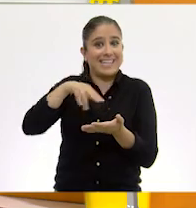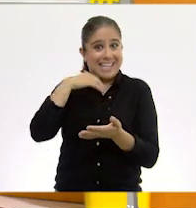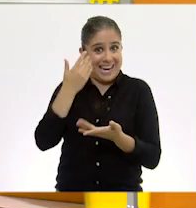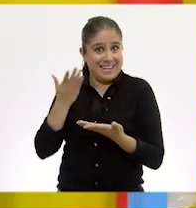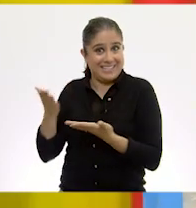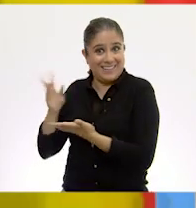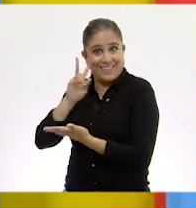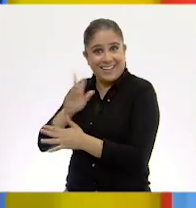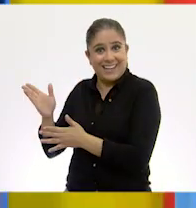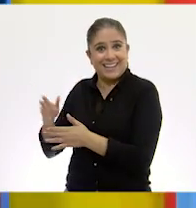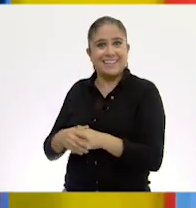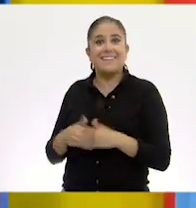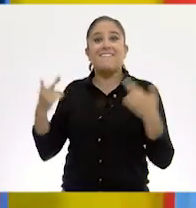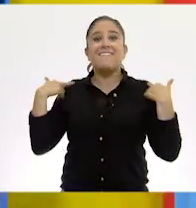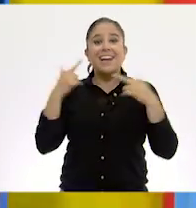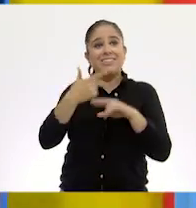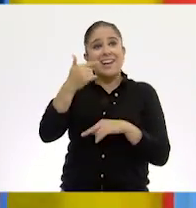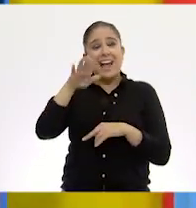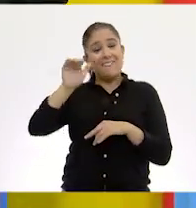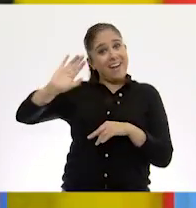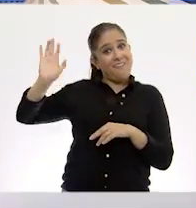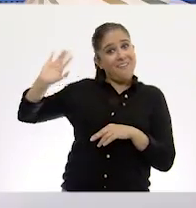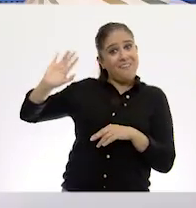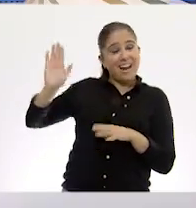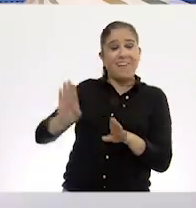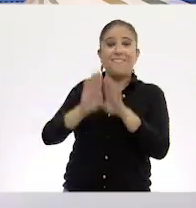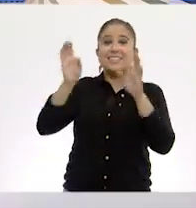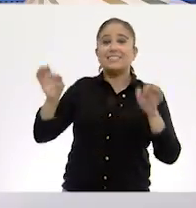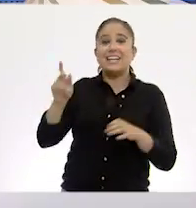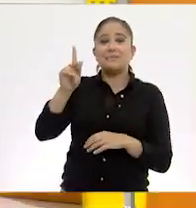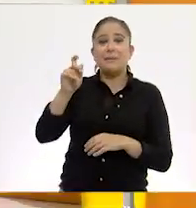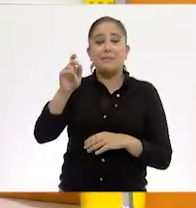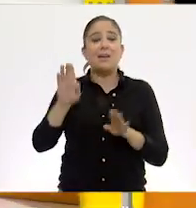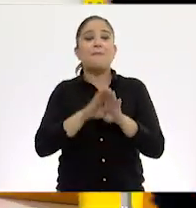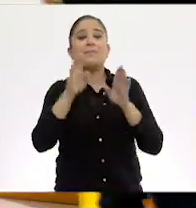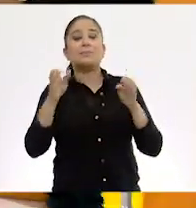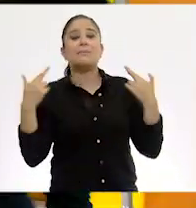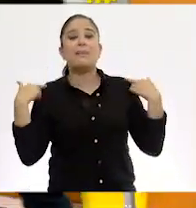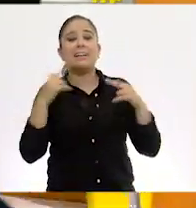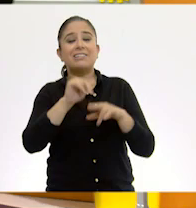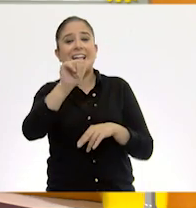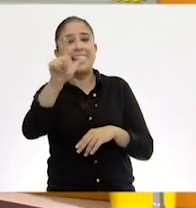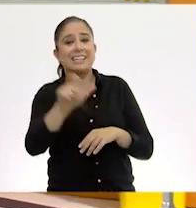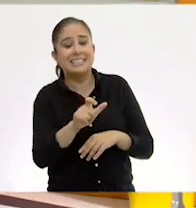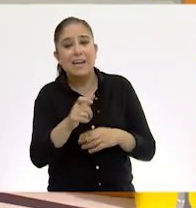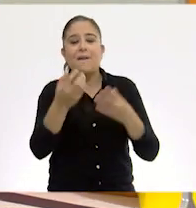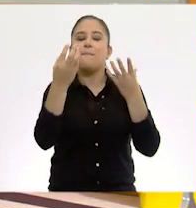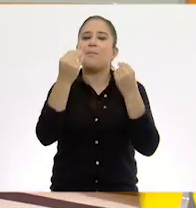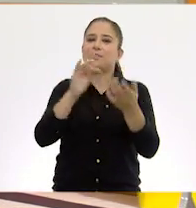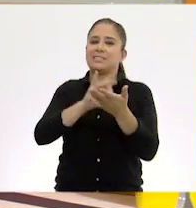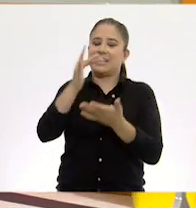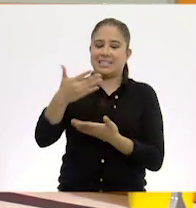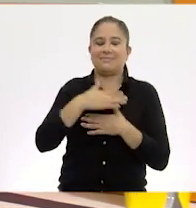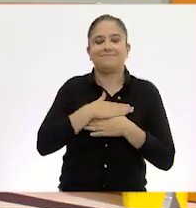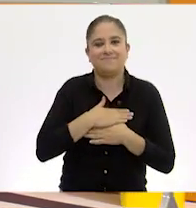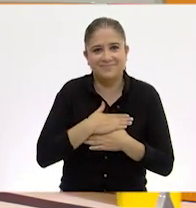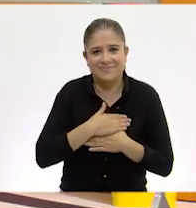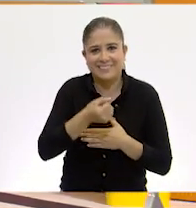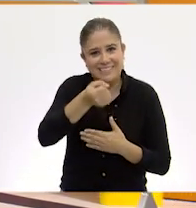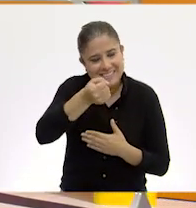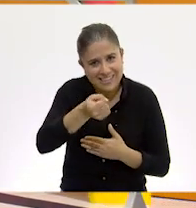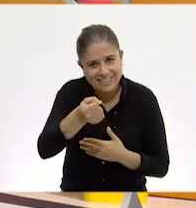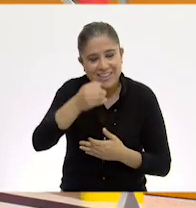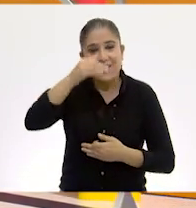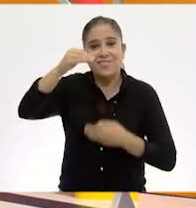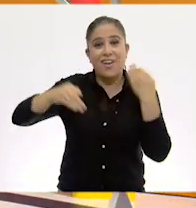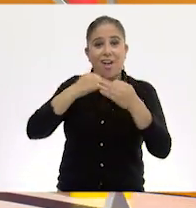recibimos? ¡Claro! ¡Profesor Gama! ¿Cómo está? ¡Hola! ¡Hola, Pepe! ¿Cómo estás? ¡Hola, profesor Alex! ¡Hola, muchísimas gracias! Adelante. Muy contento de estar con ustedes y con